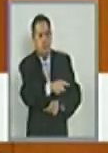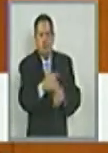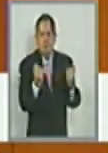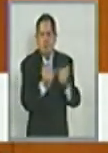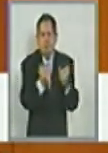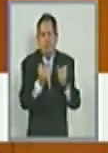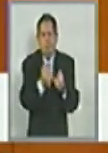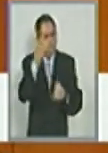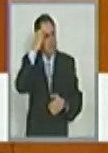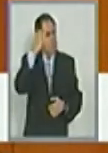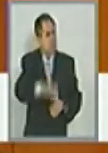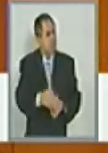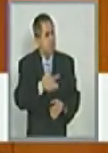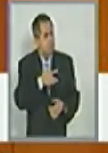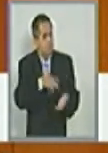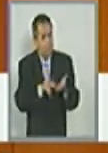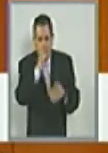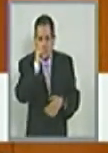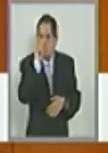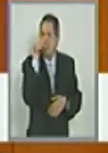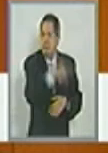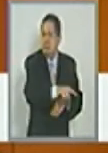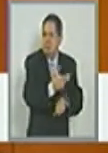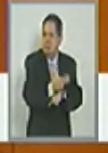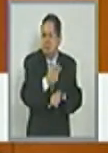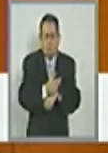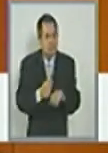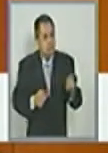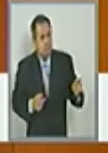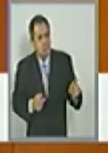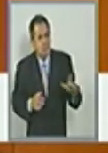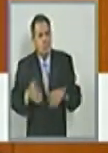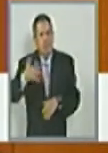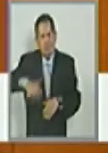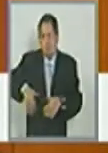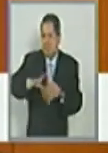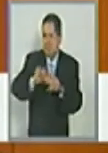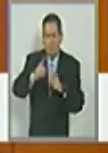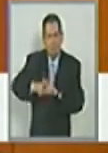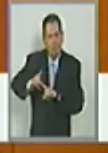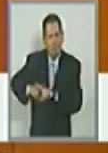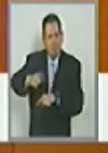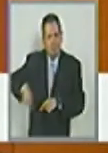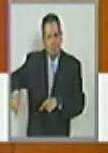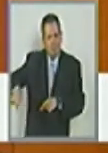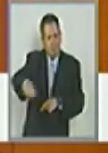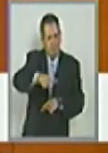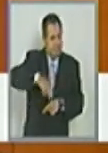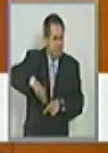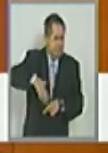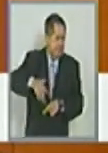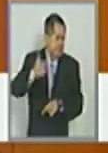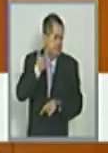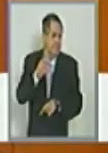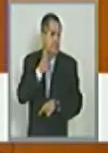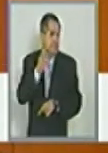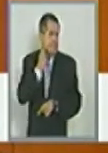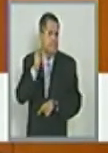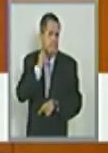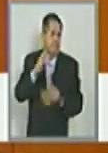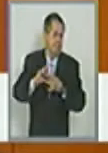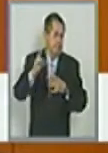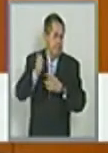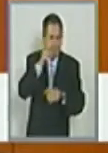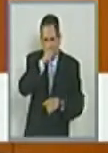casi tan atroz en su propia tierra. Y ya lo hemos escuchado de los diferentes comentarios que han hecho todos los